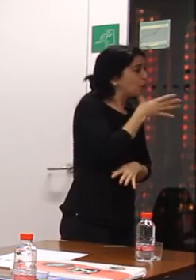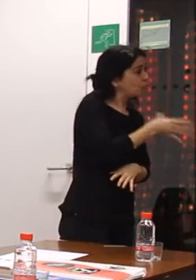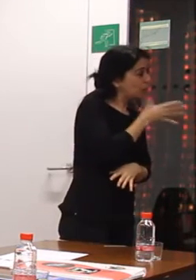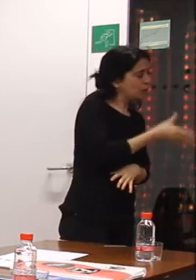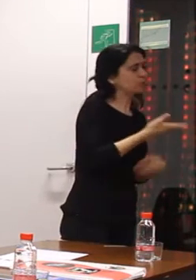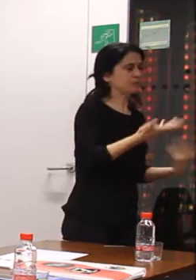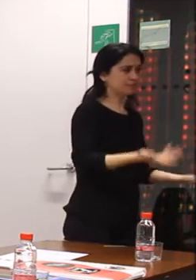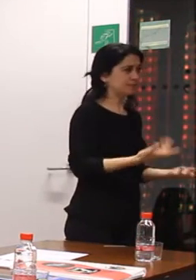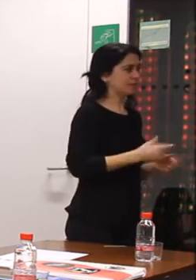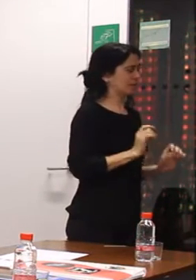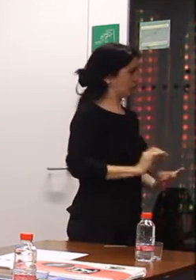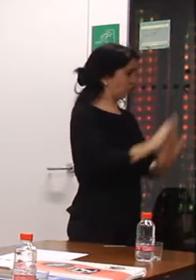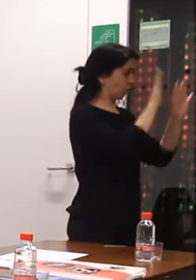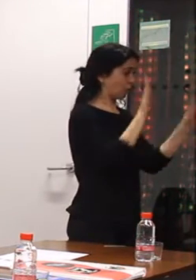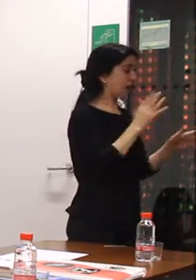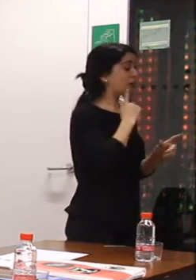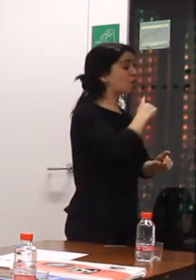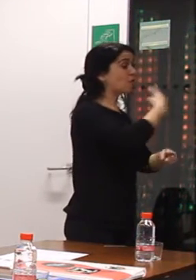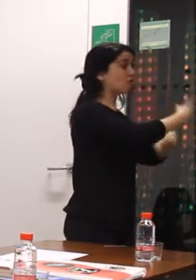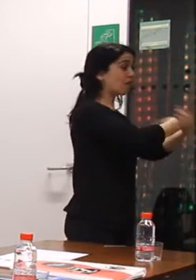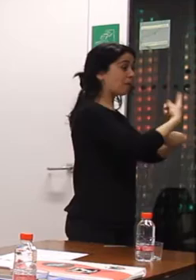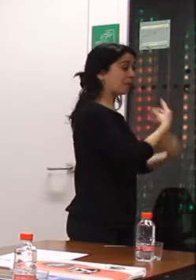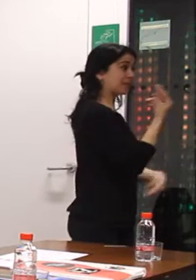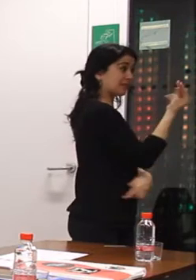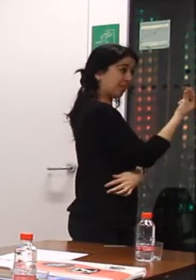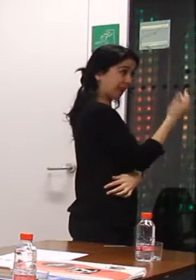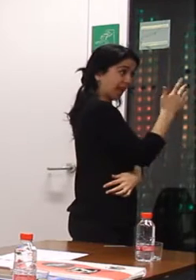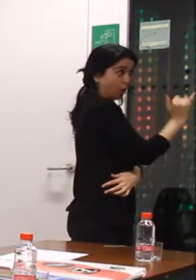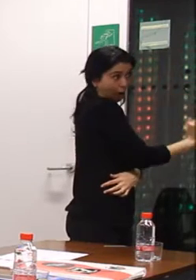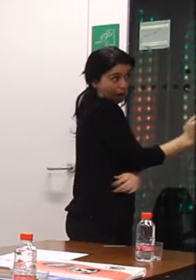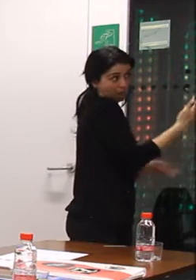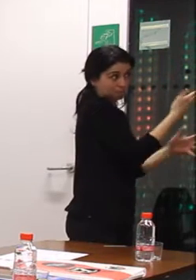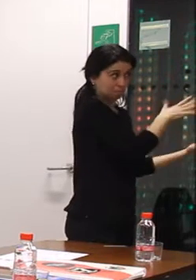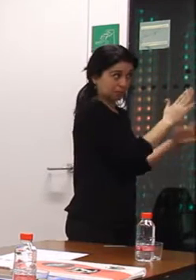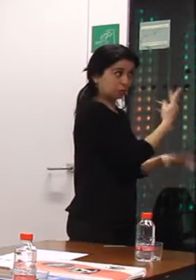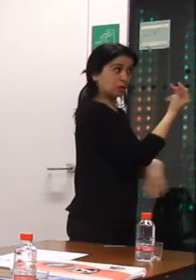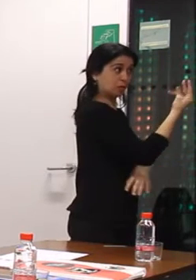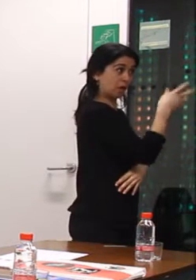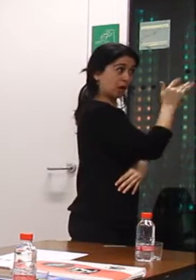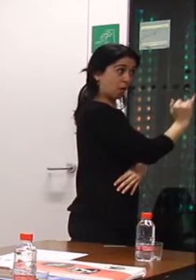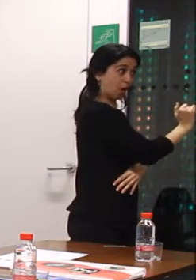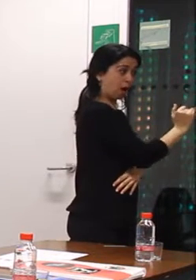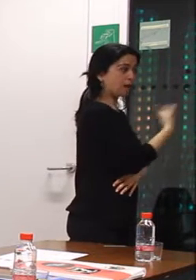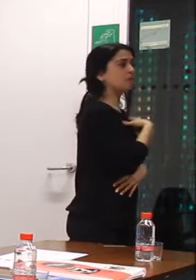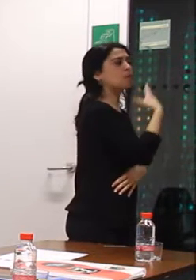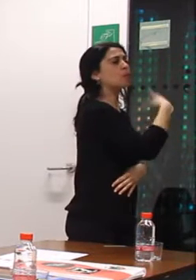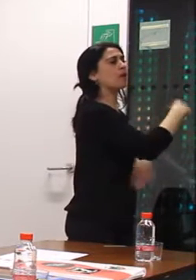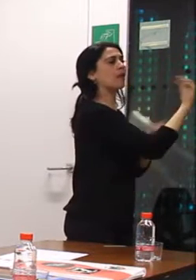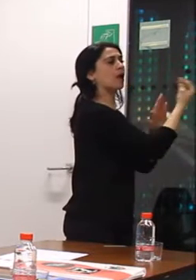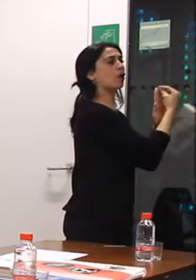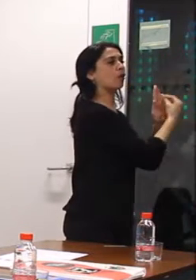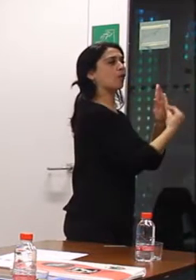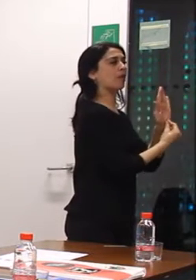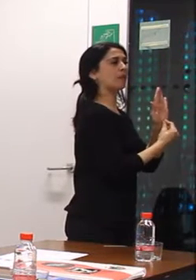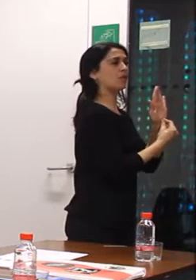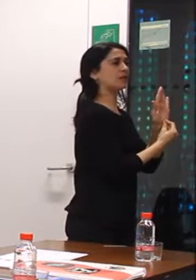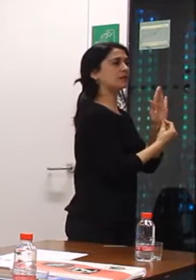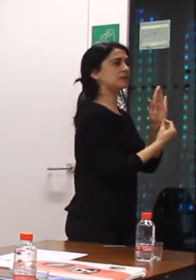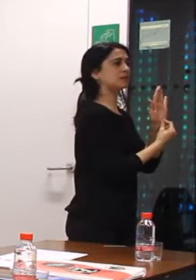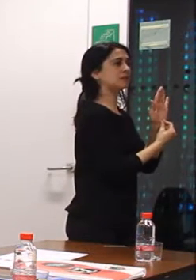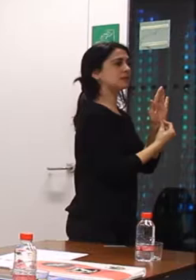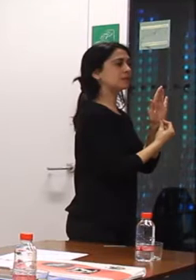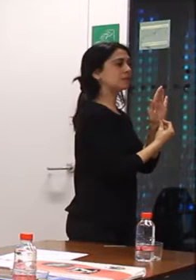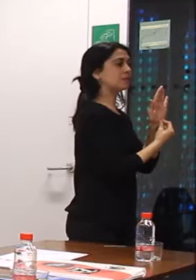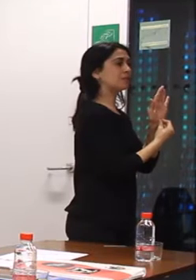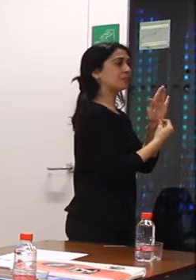comentará. Las familias que tienen poder adquisitivo o cierto poder adquisitivo pueden mejorar las condiciones de